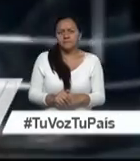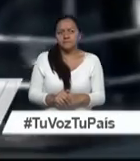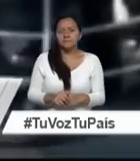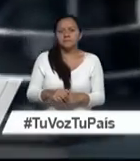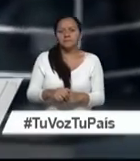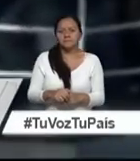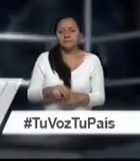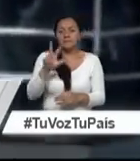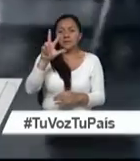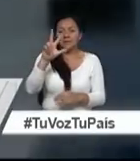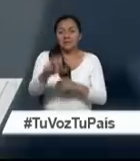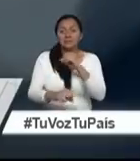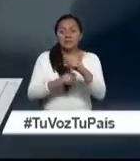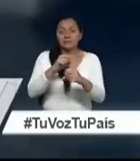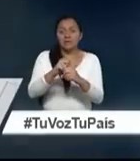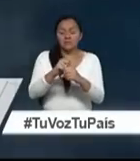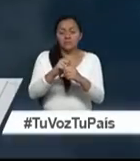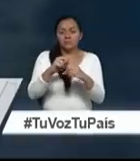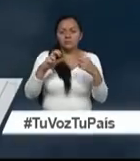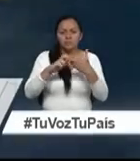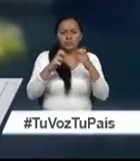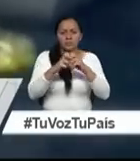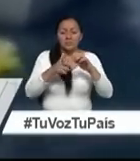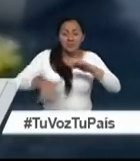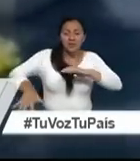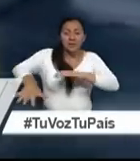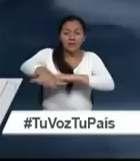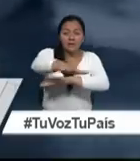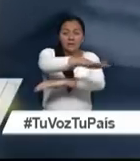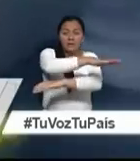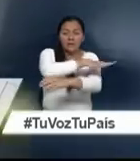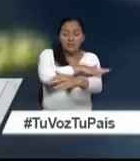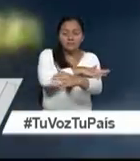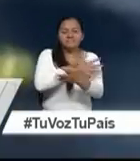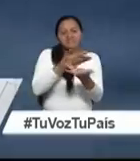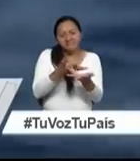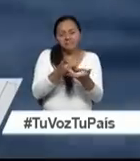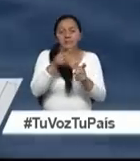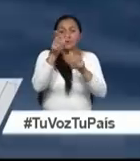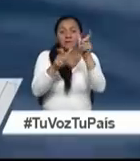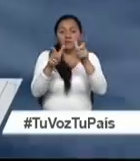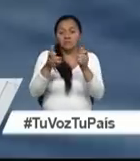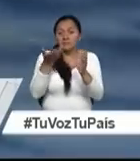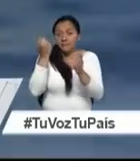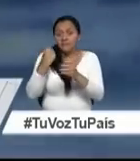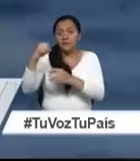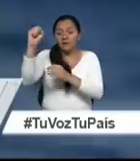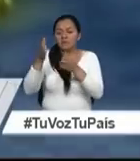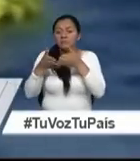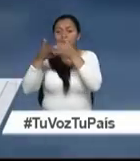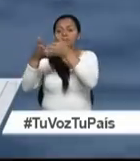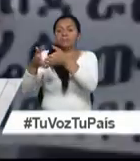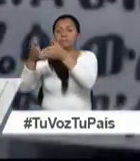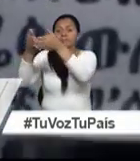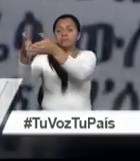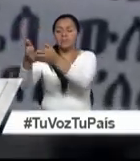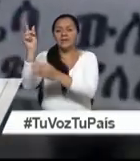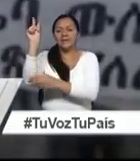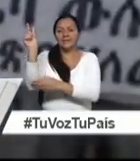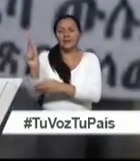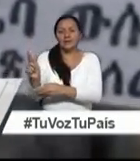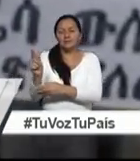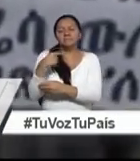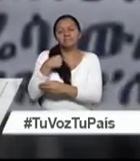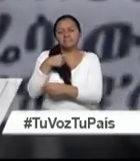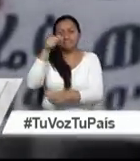3 años después del desastre de Lampedusa, el Mediterráneo sigue cobrándose vidas. Italia ha celebrado la primera jornada nacional en memoria de las víctimas